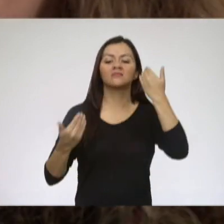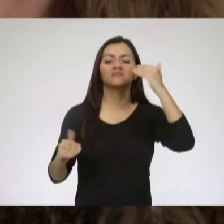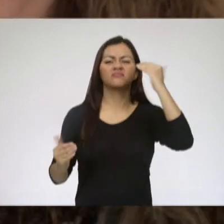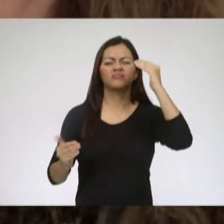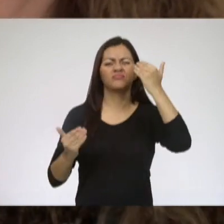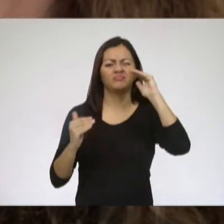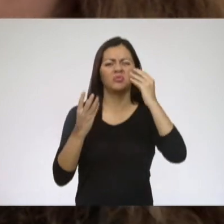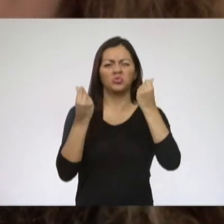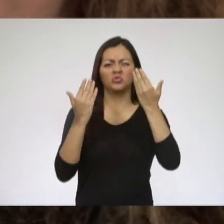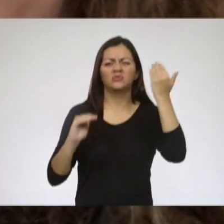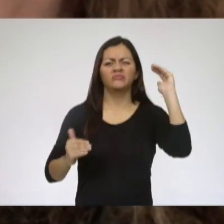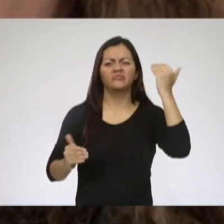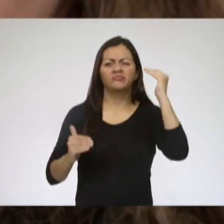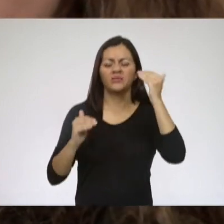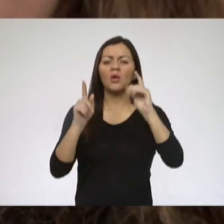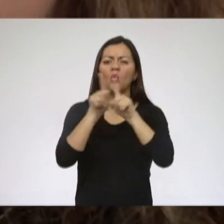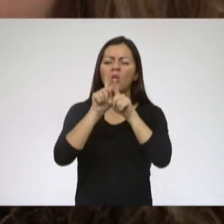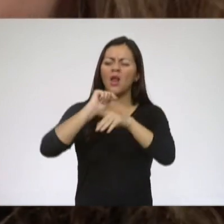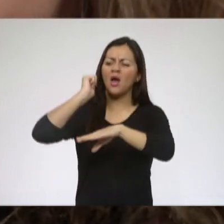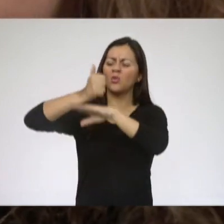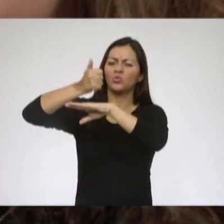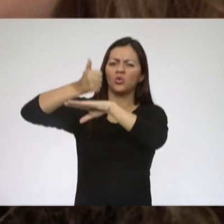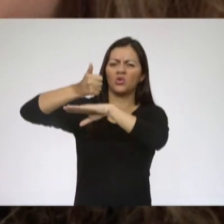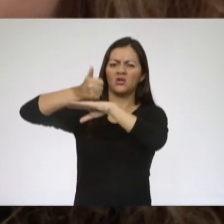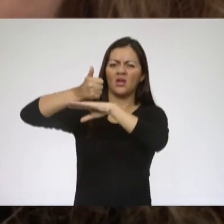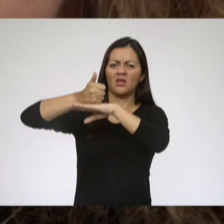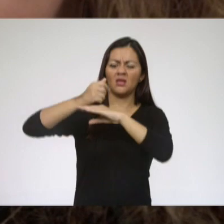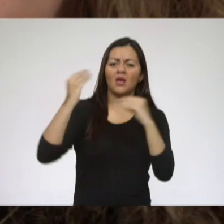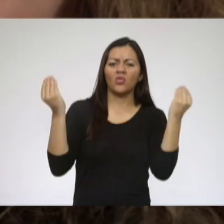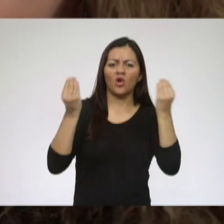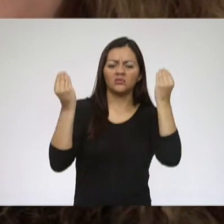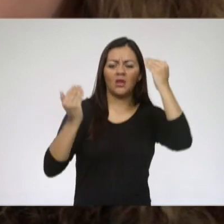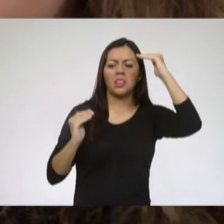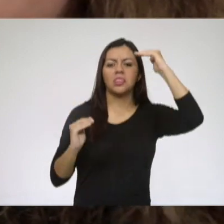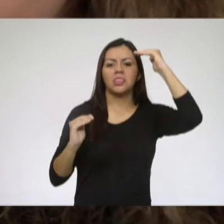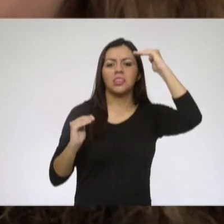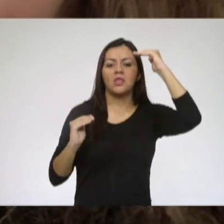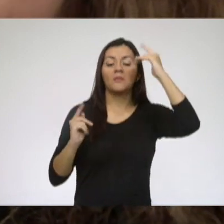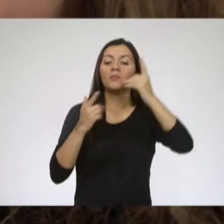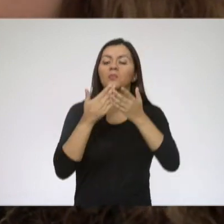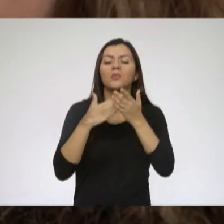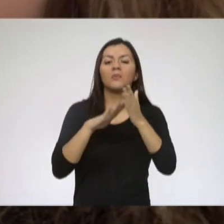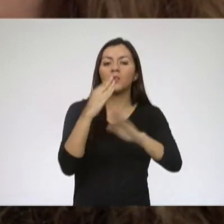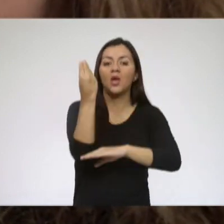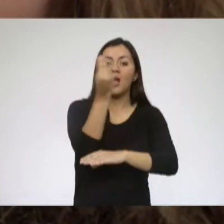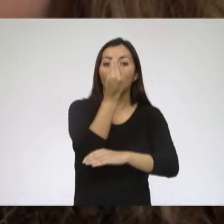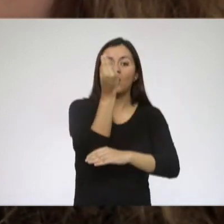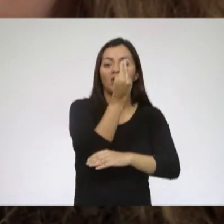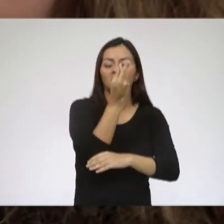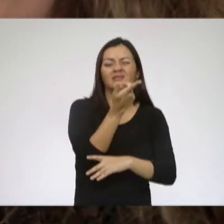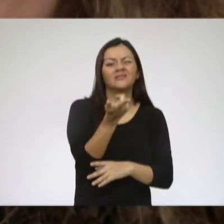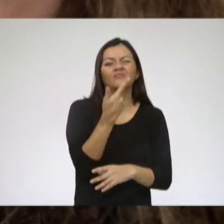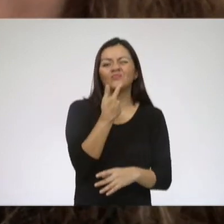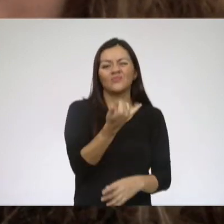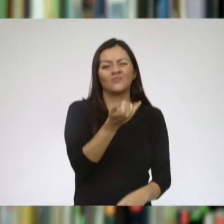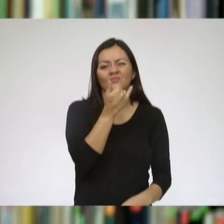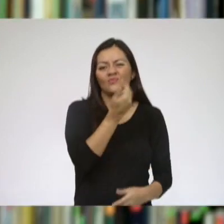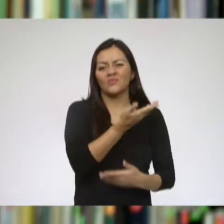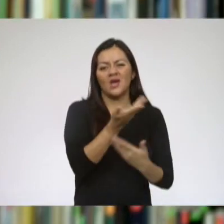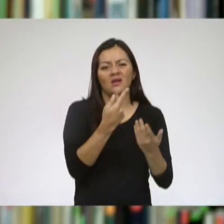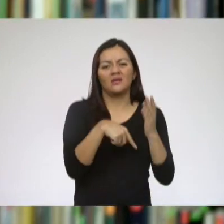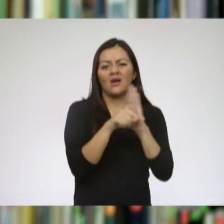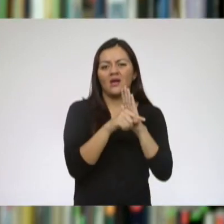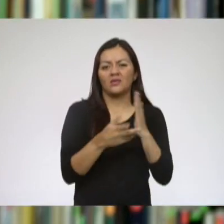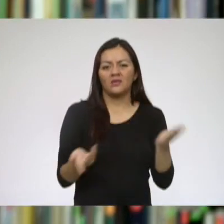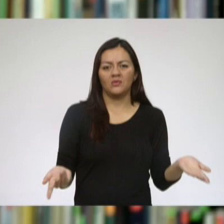separa la autoridad con el adolescente, ¿no? Entonces el adolescente lo ve como algo malo, como algo negativo. El